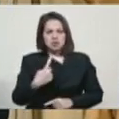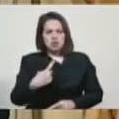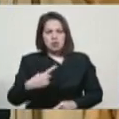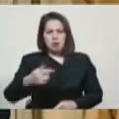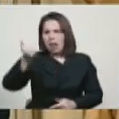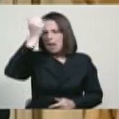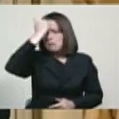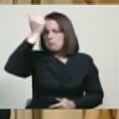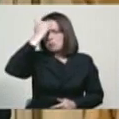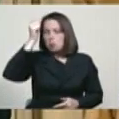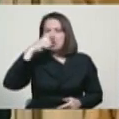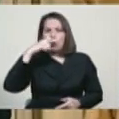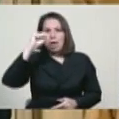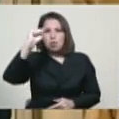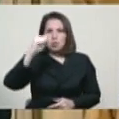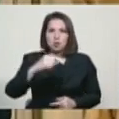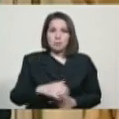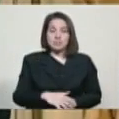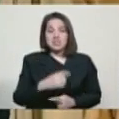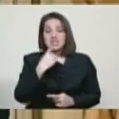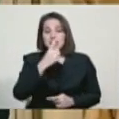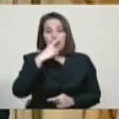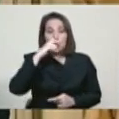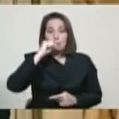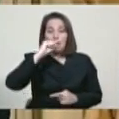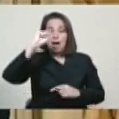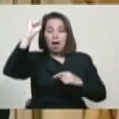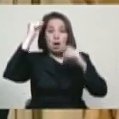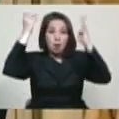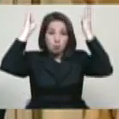El bruto, más burro, me dicen algunos.